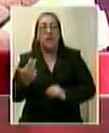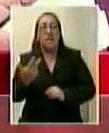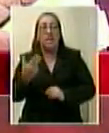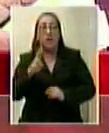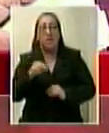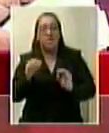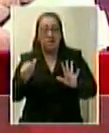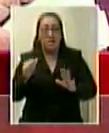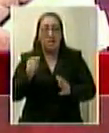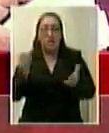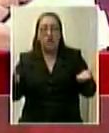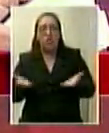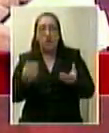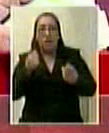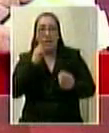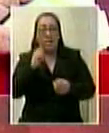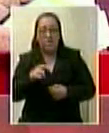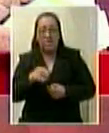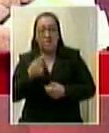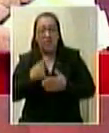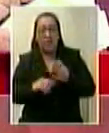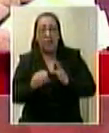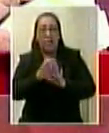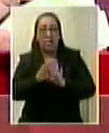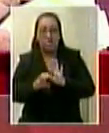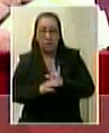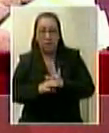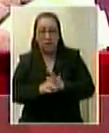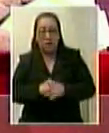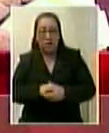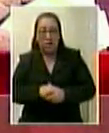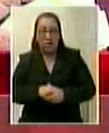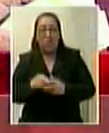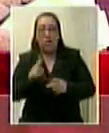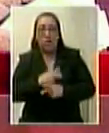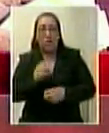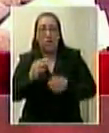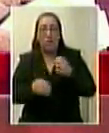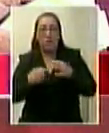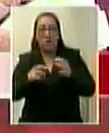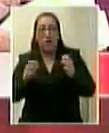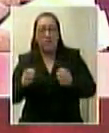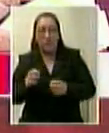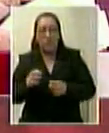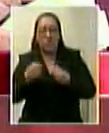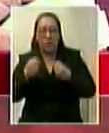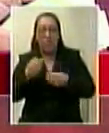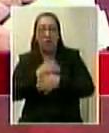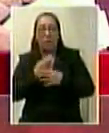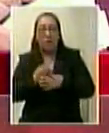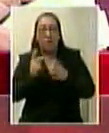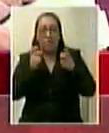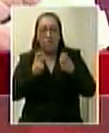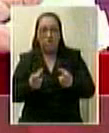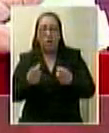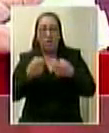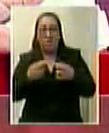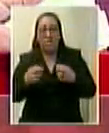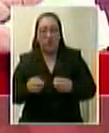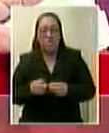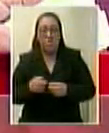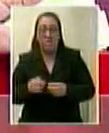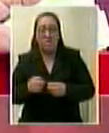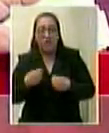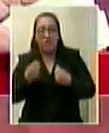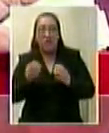3593-2006, donde señala que la Constitución prevé el juicio político como mecanismo de control político